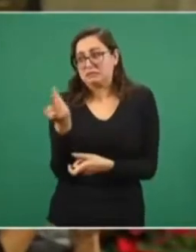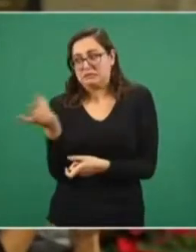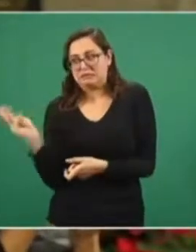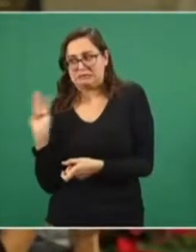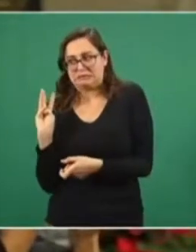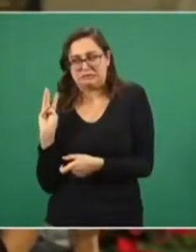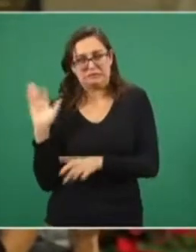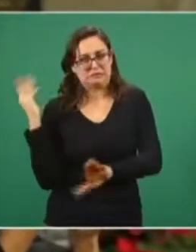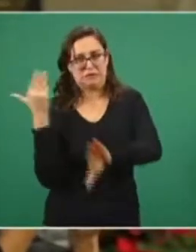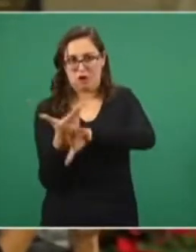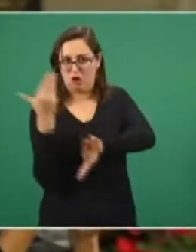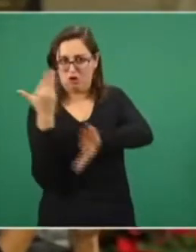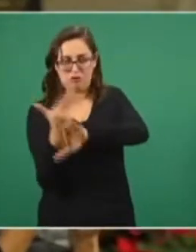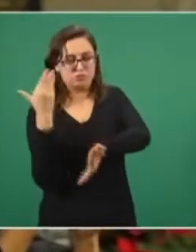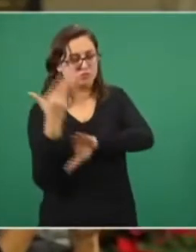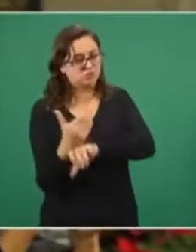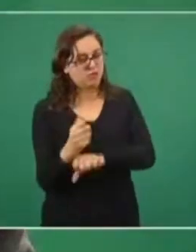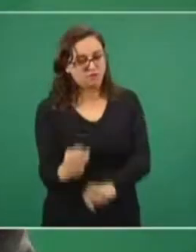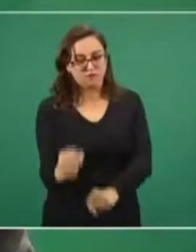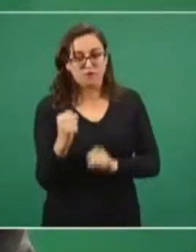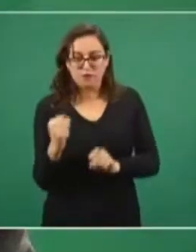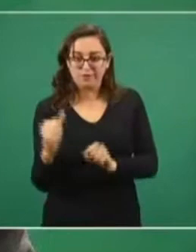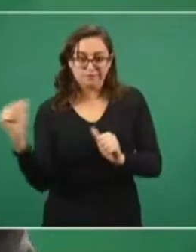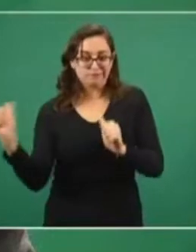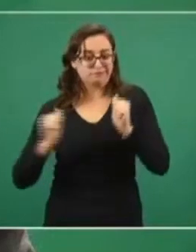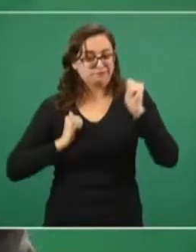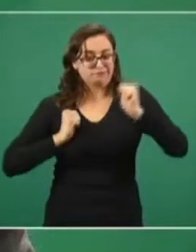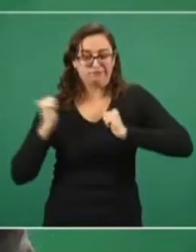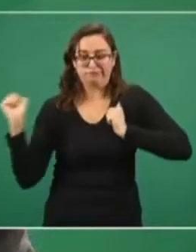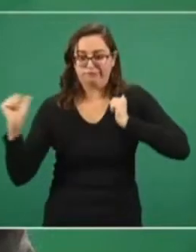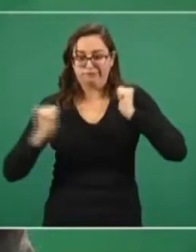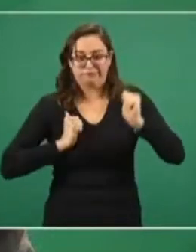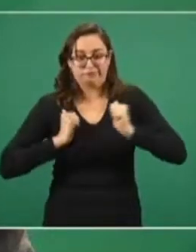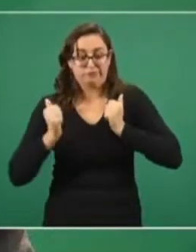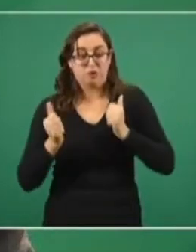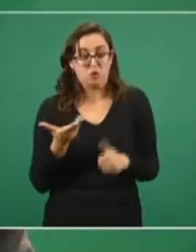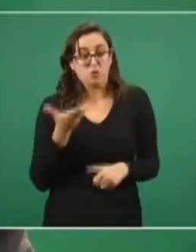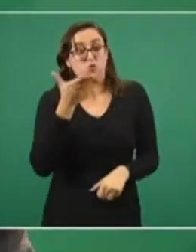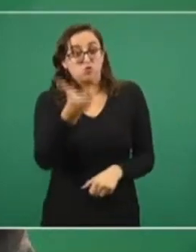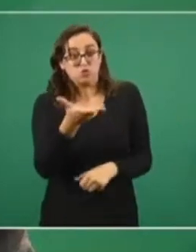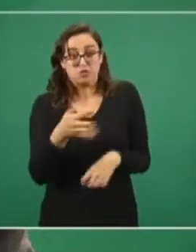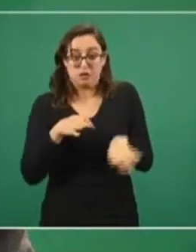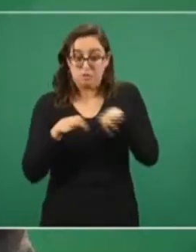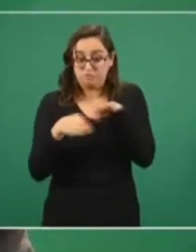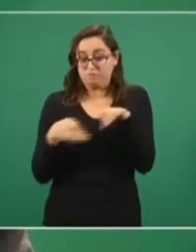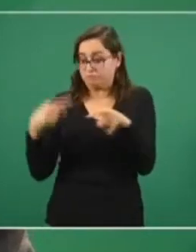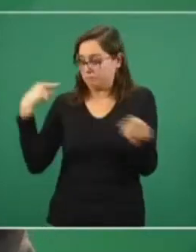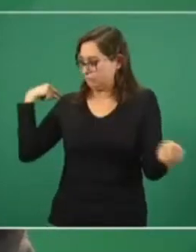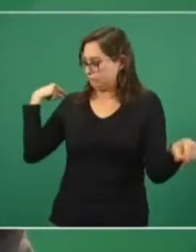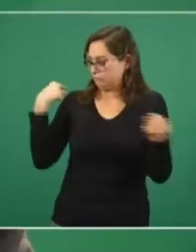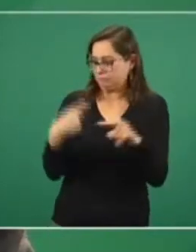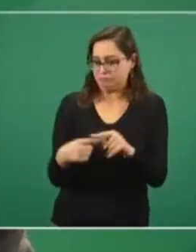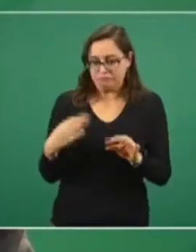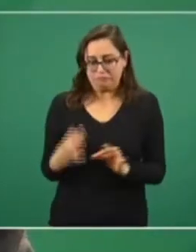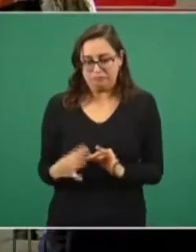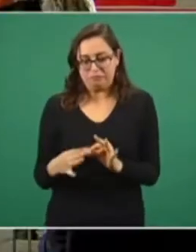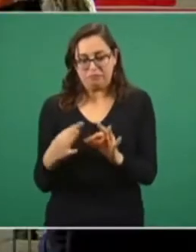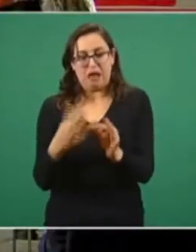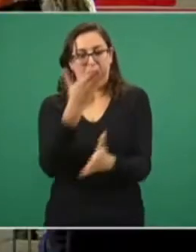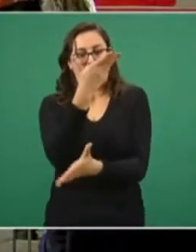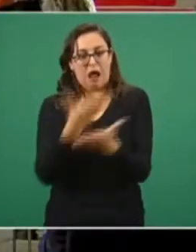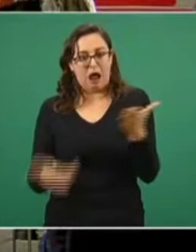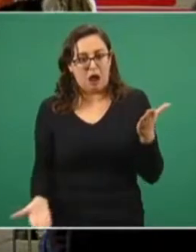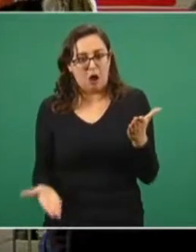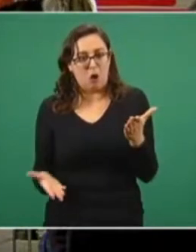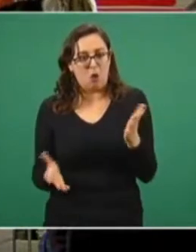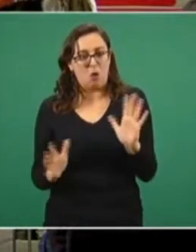del sistema, de la 4T, pues precisamente para demeritar todo el trabajo que se ha venido haciendo. Entonces, voy a dejarle la pregunta